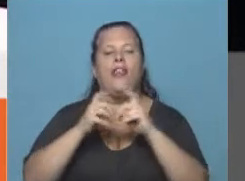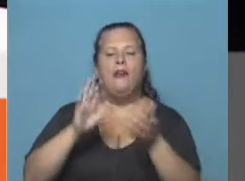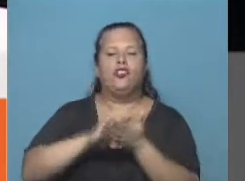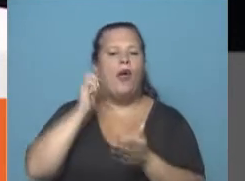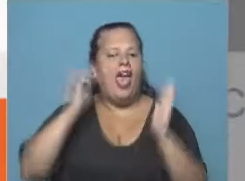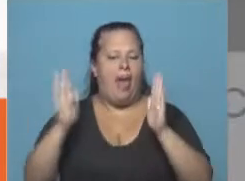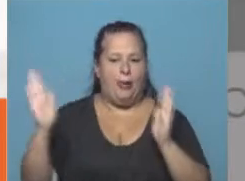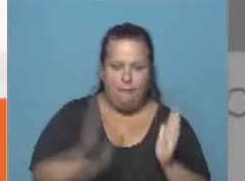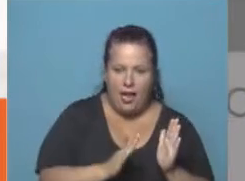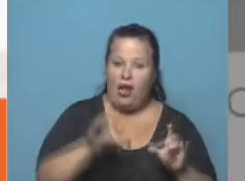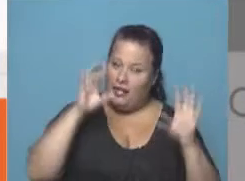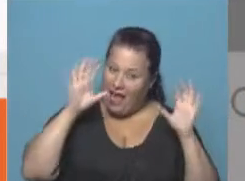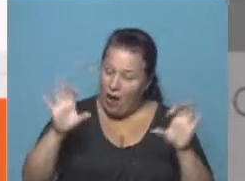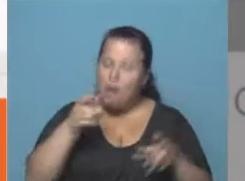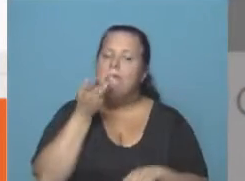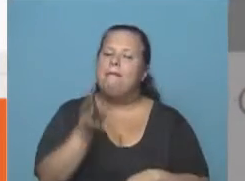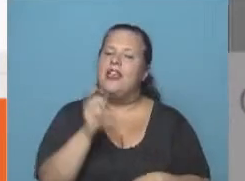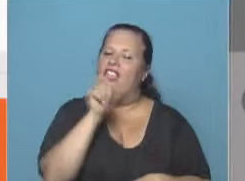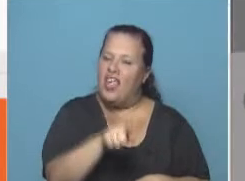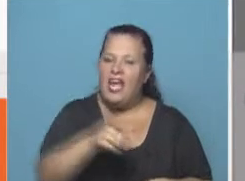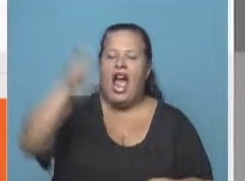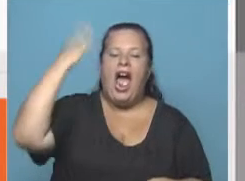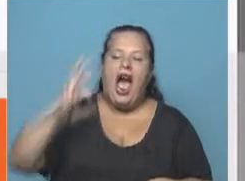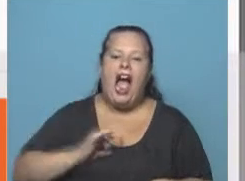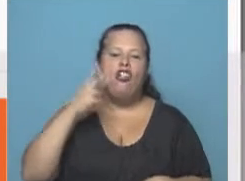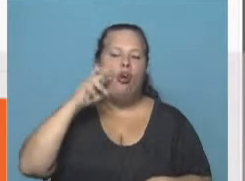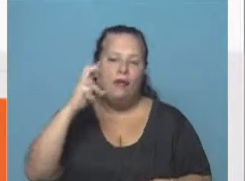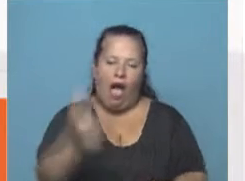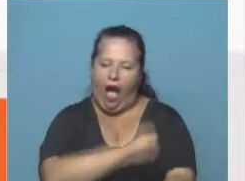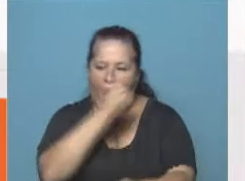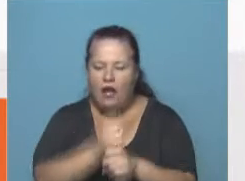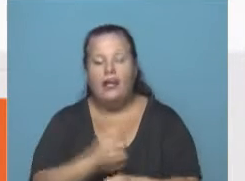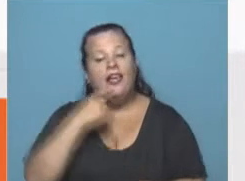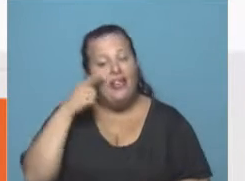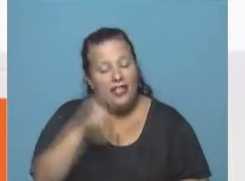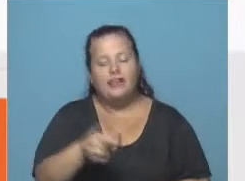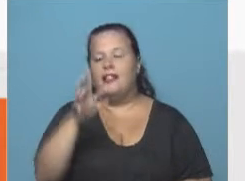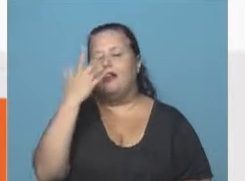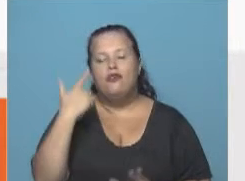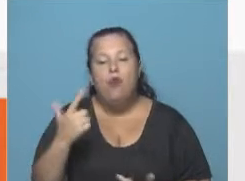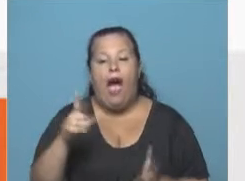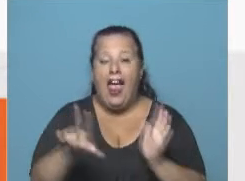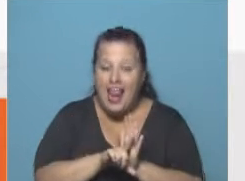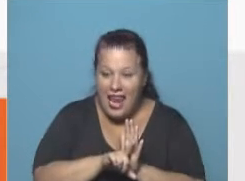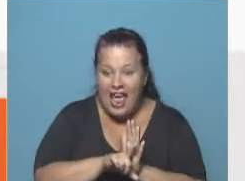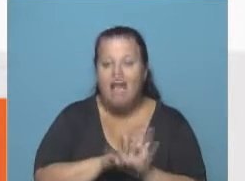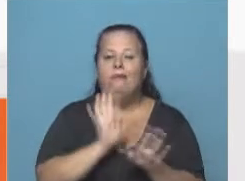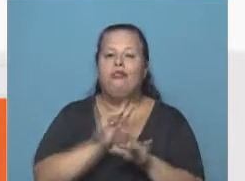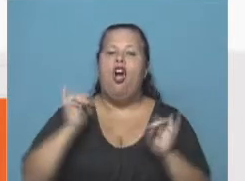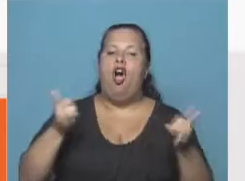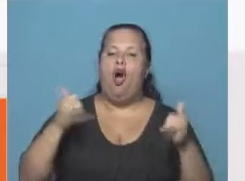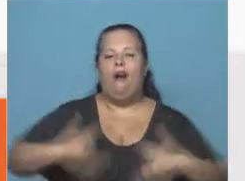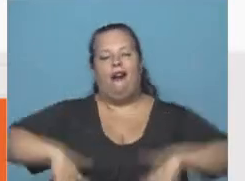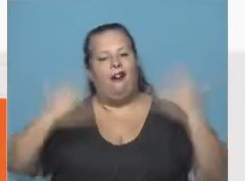baja de imputabilidad y recordó que es un pedido suyo desde el año 2003 tras señalar que no tener una ley hacia los adolescentes